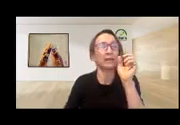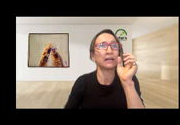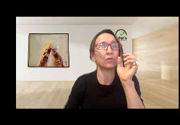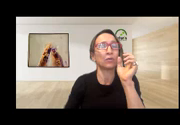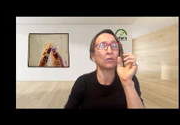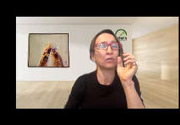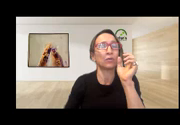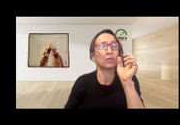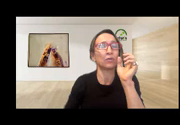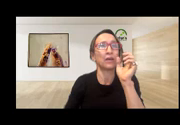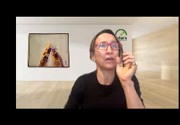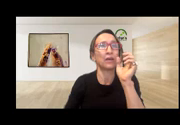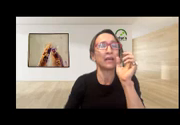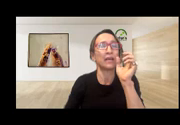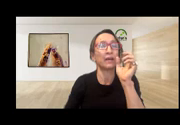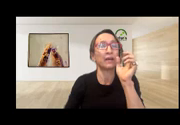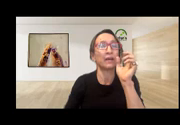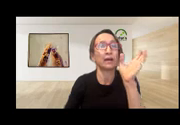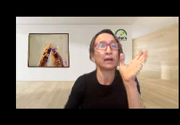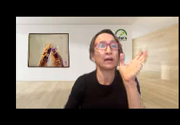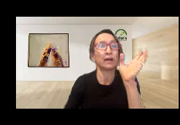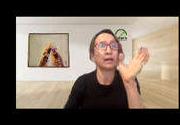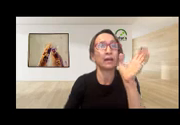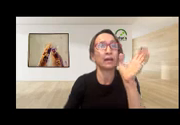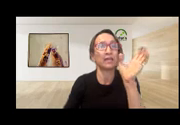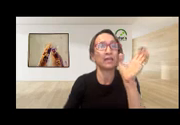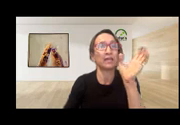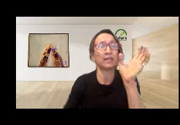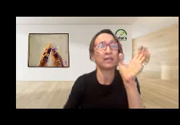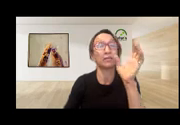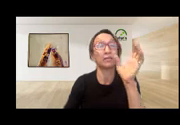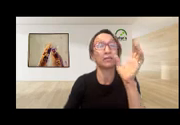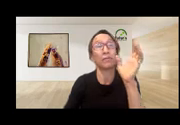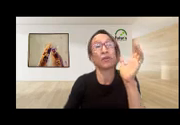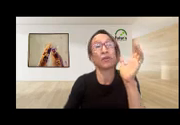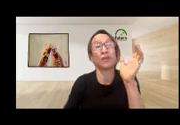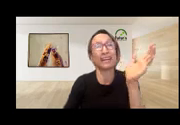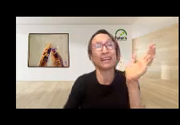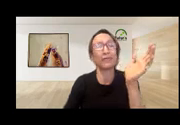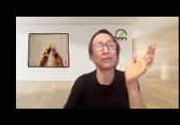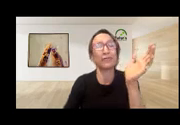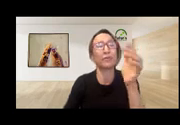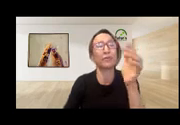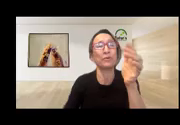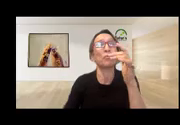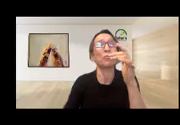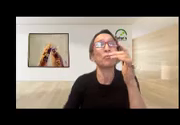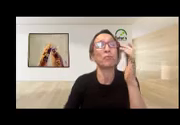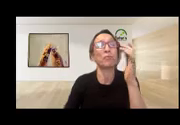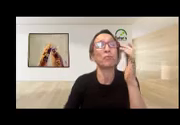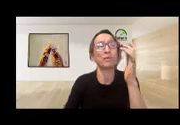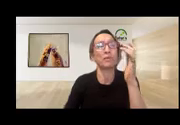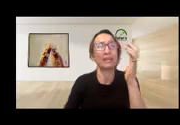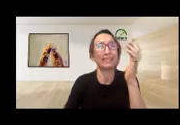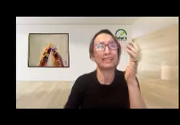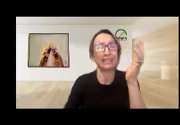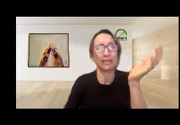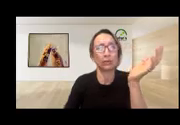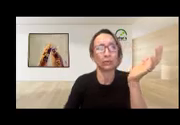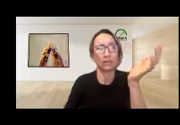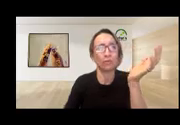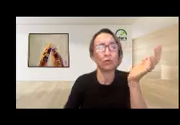y obviamente era un sitio bien complicado para trabajar. Por esa razón, por la cercanía del río, por lo